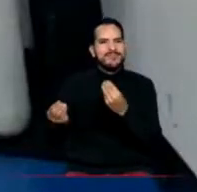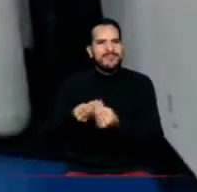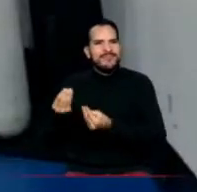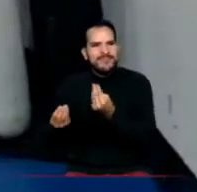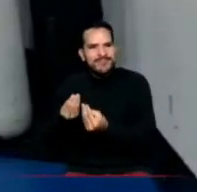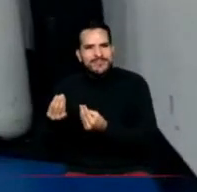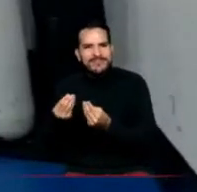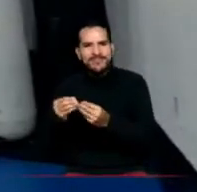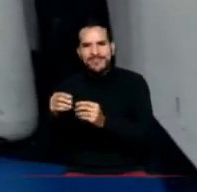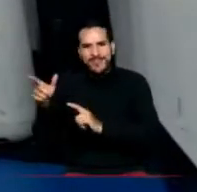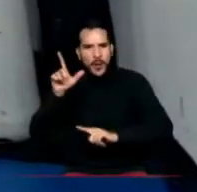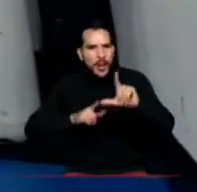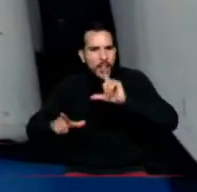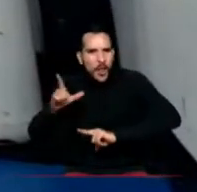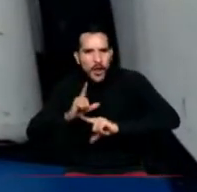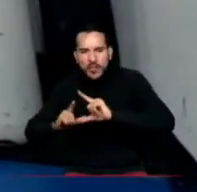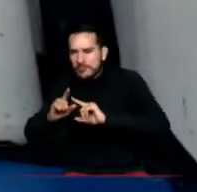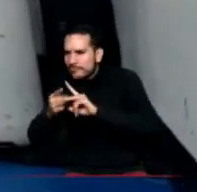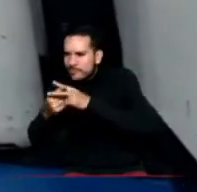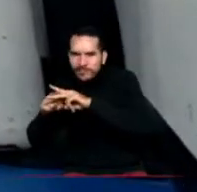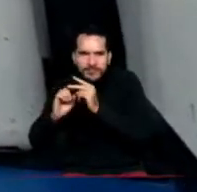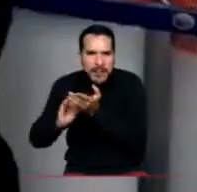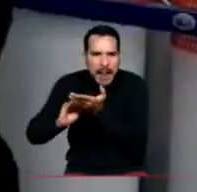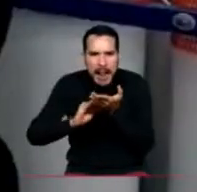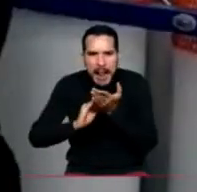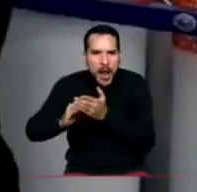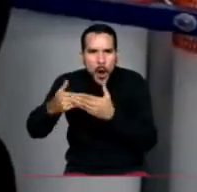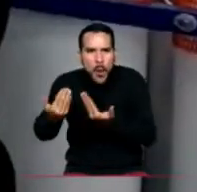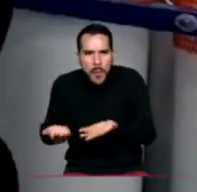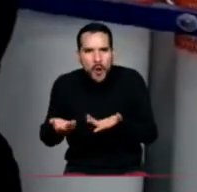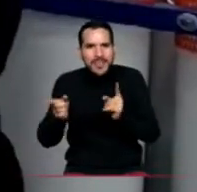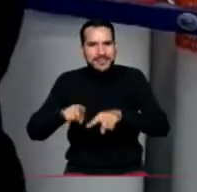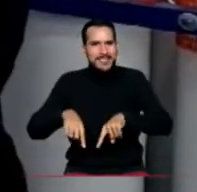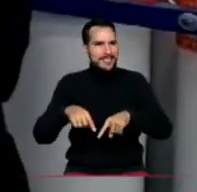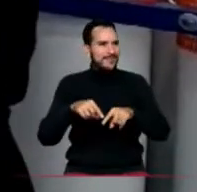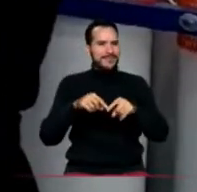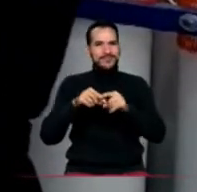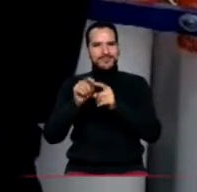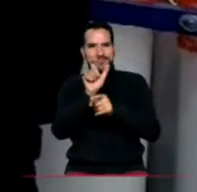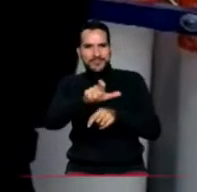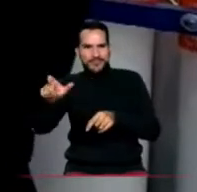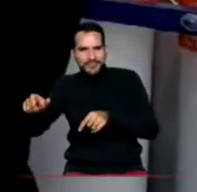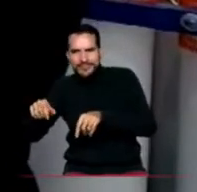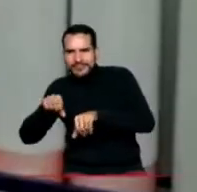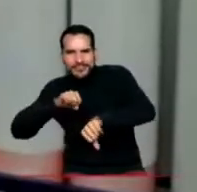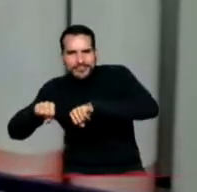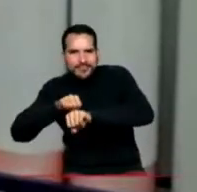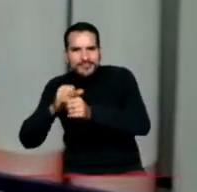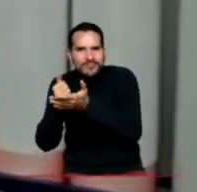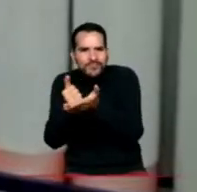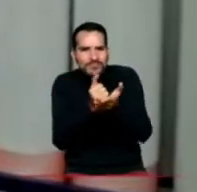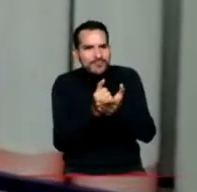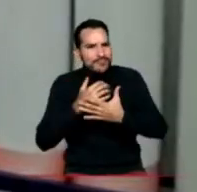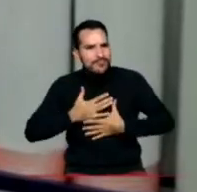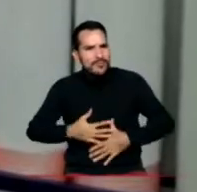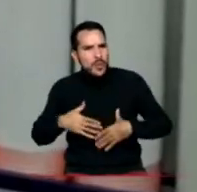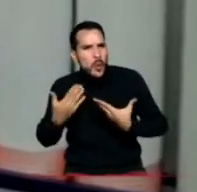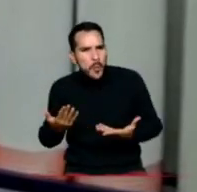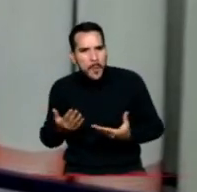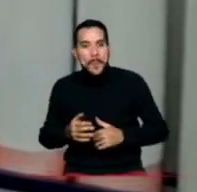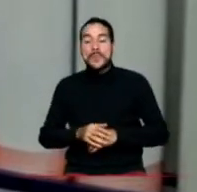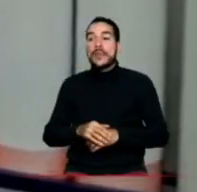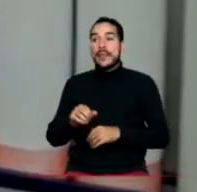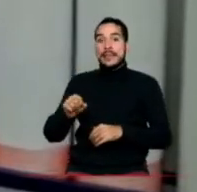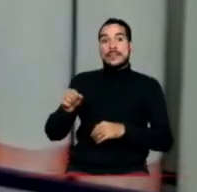flote, además de brindar protección a los recursos marinos y costeros. Nos permite desarrollar operaciones de buceo por tiempos